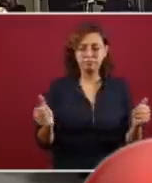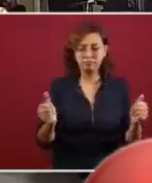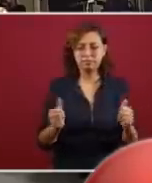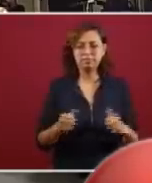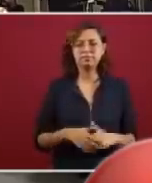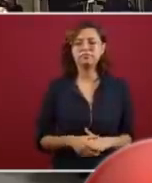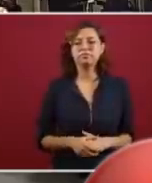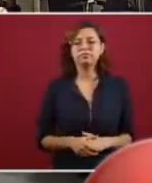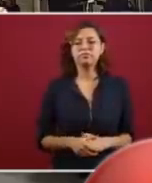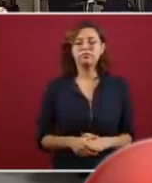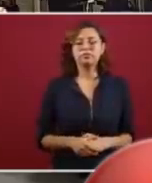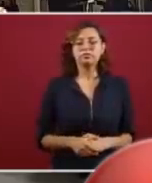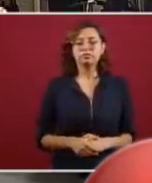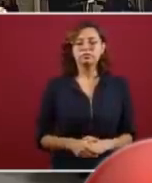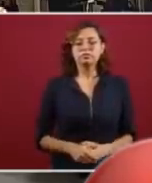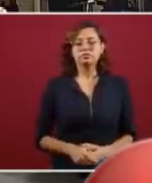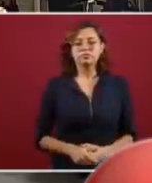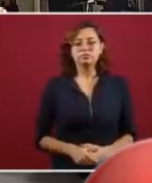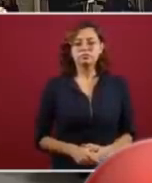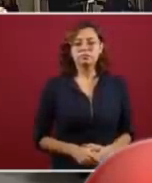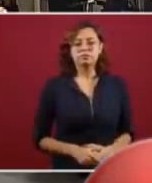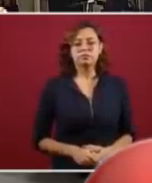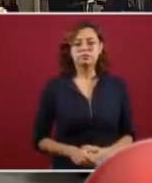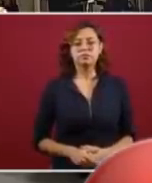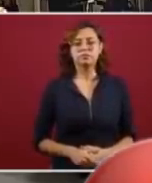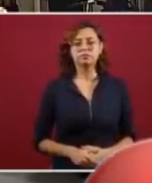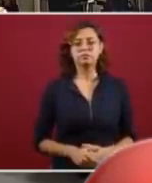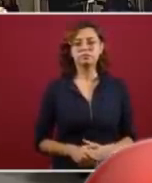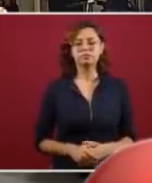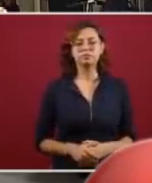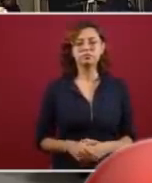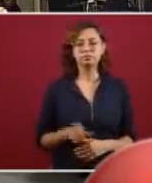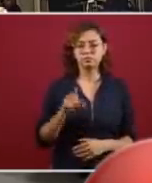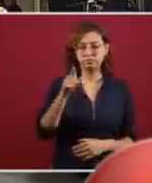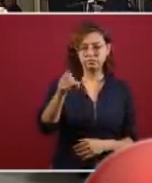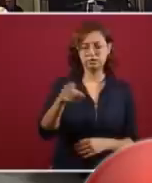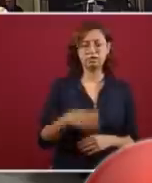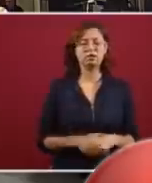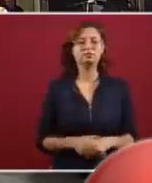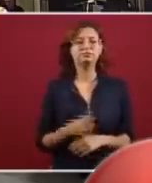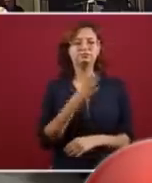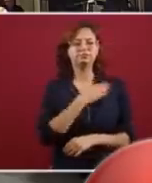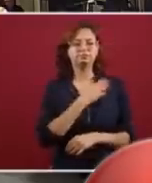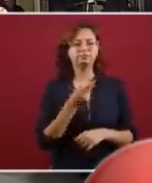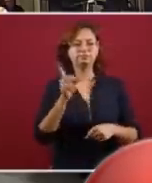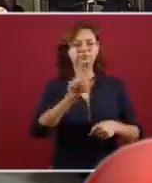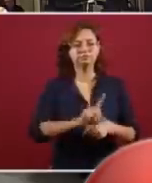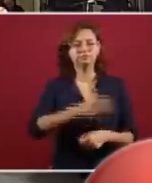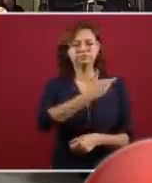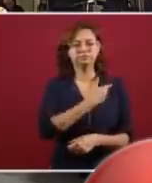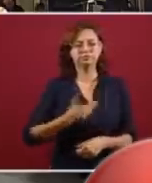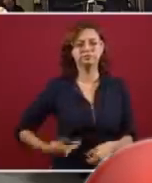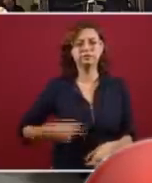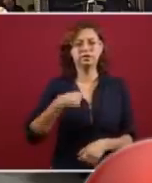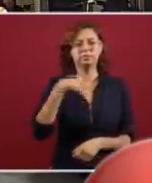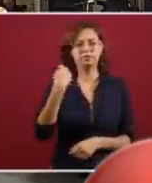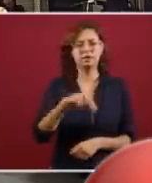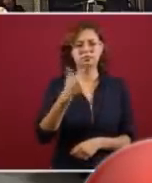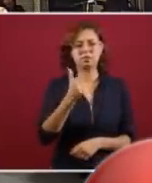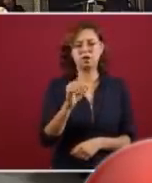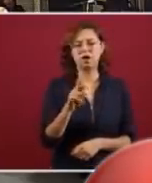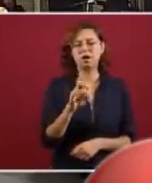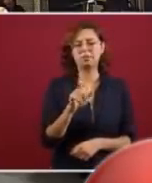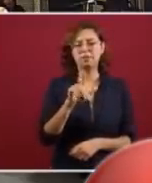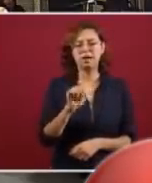Buenos días, presidente. Quedó la compañera. Buenos días, presidente. Gabriela Jiménez del Sol de